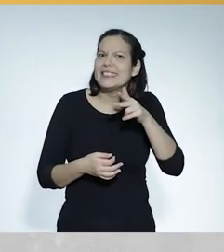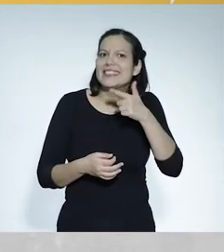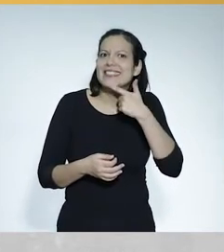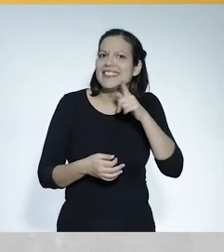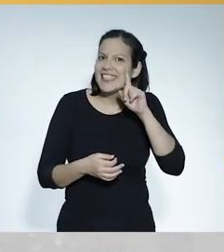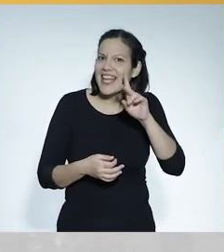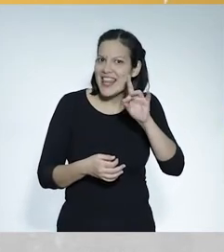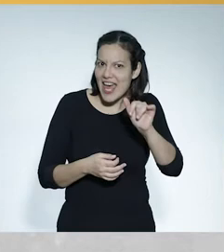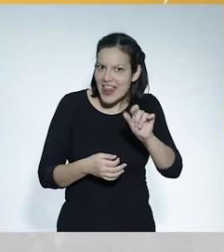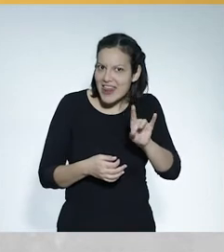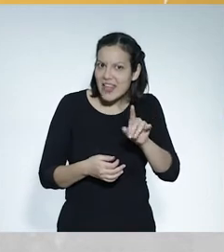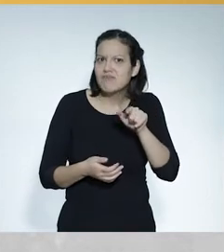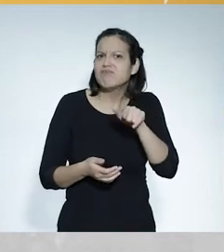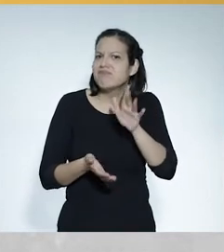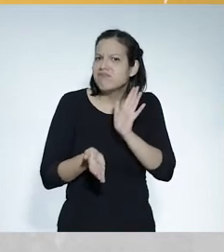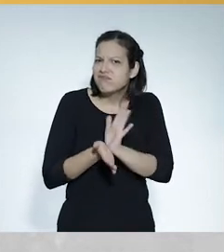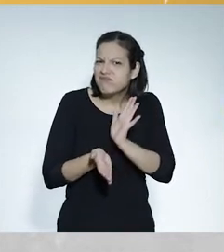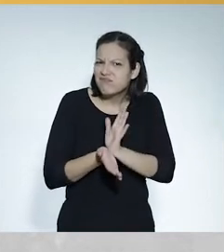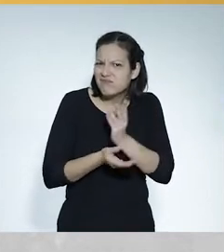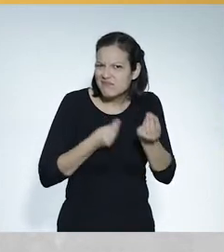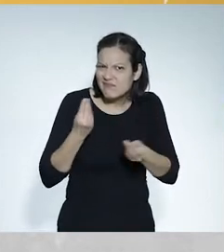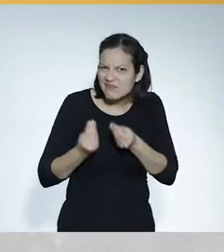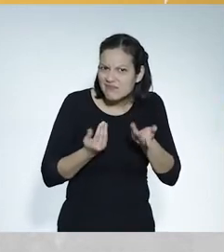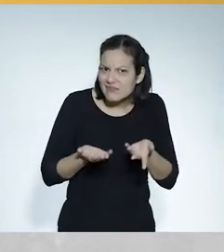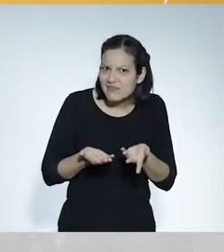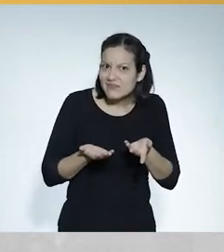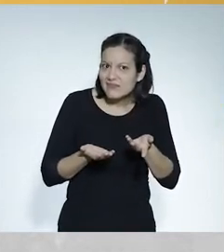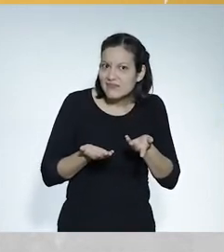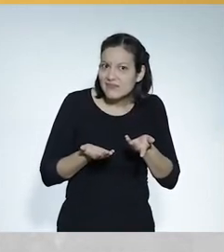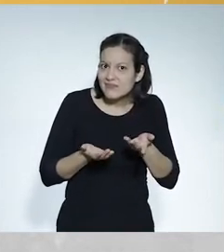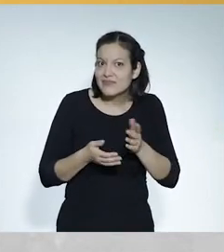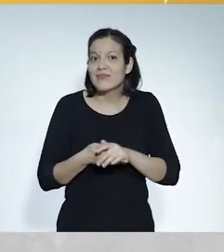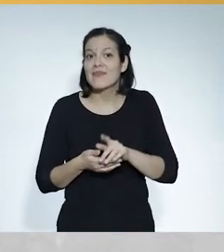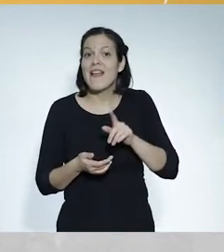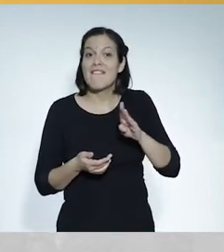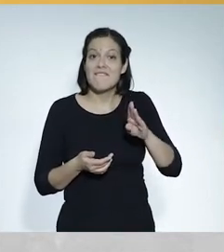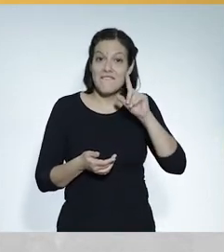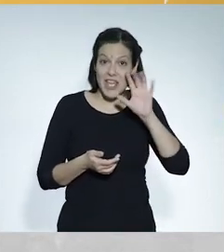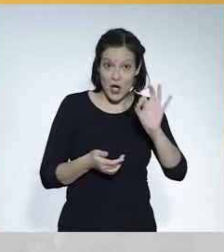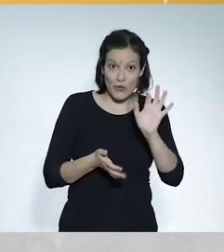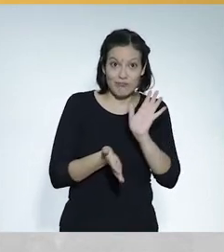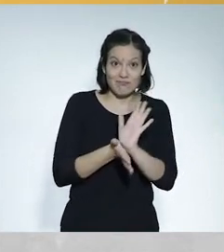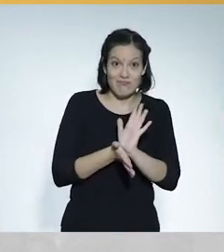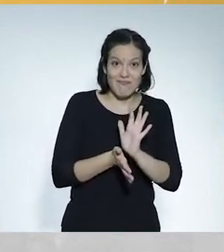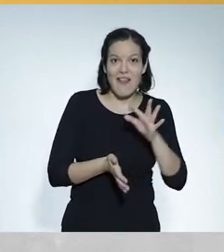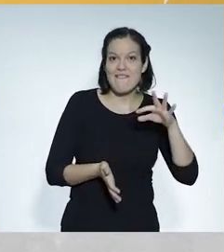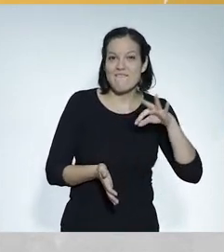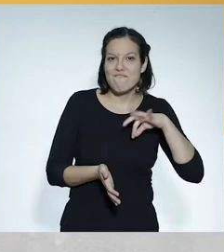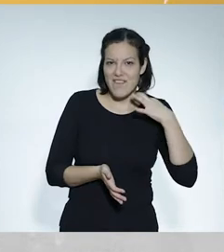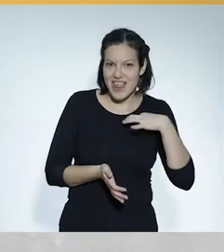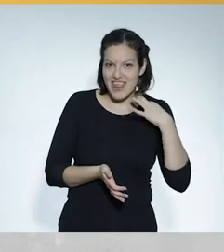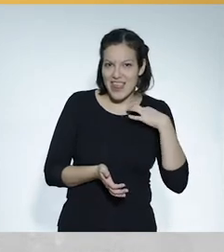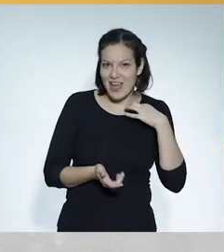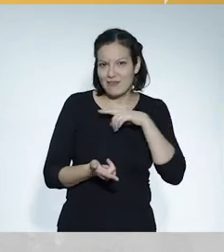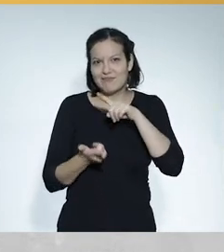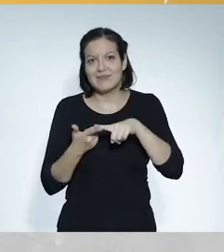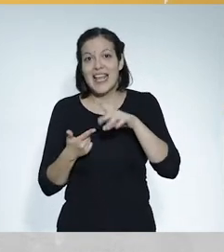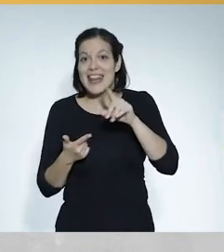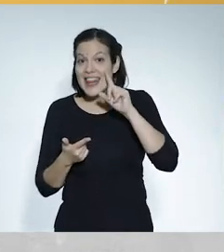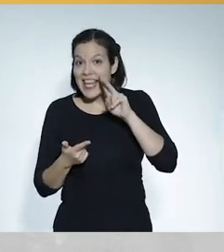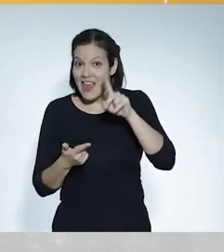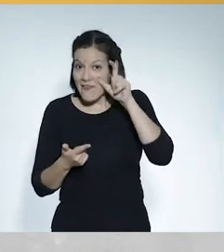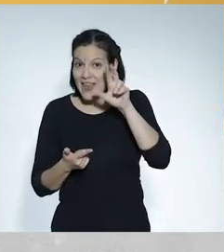Pero, ¿qué es la biodiversidad? Bio significa vida y